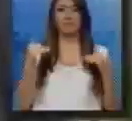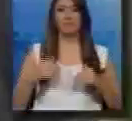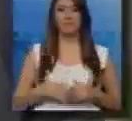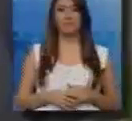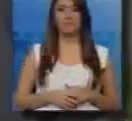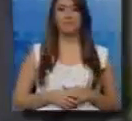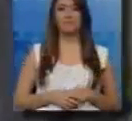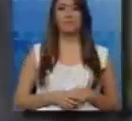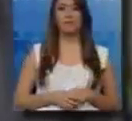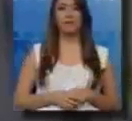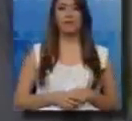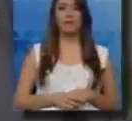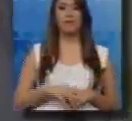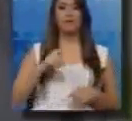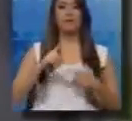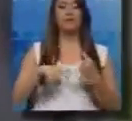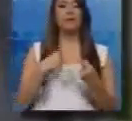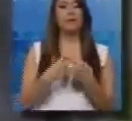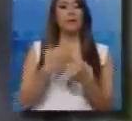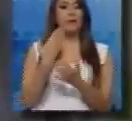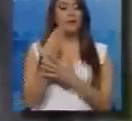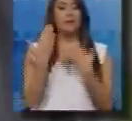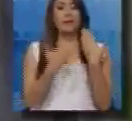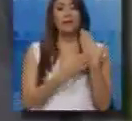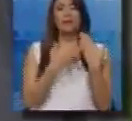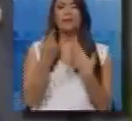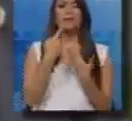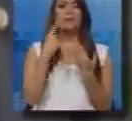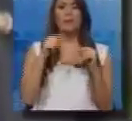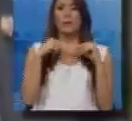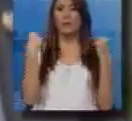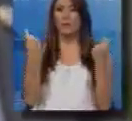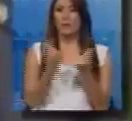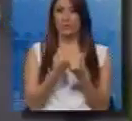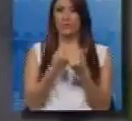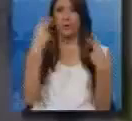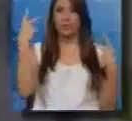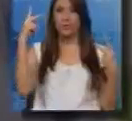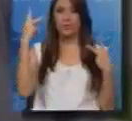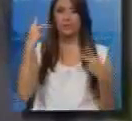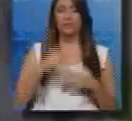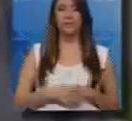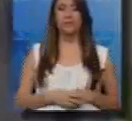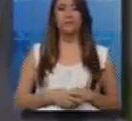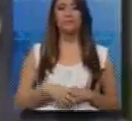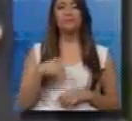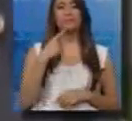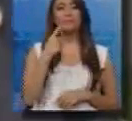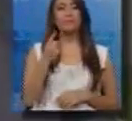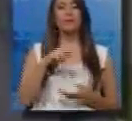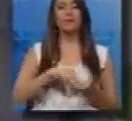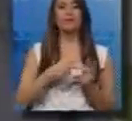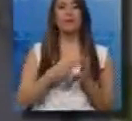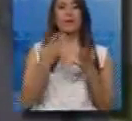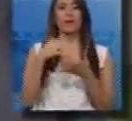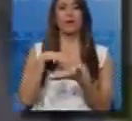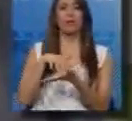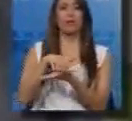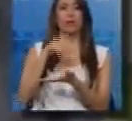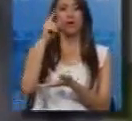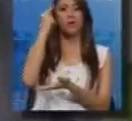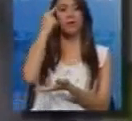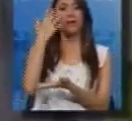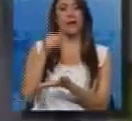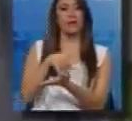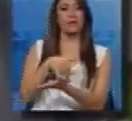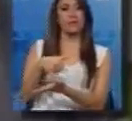la extrema izquierda y la extrema derecha coinciden en algo fundamental que es debilitarlo al estado